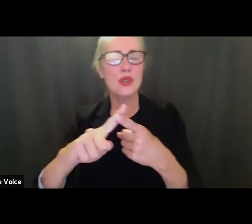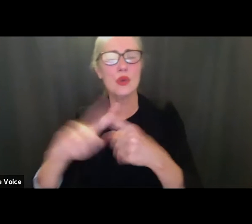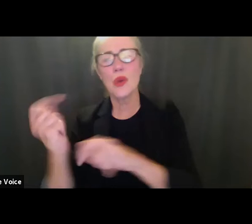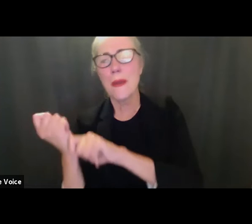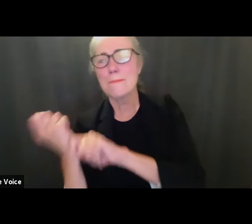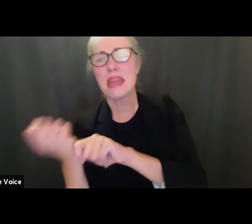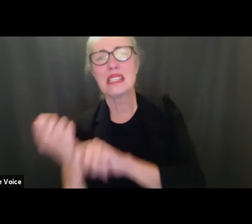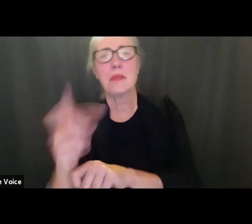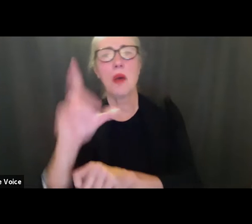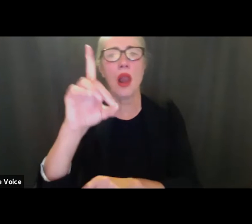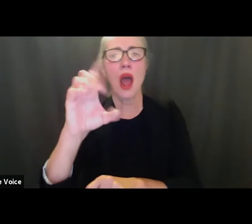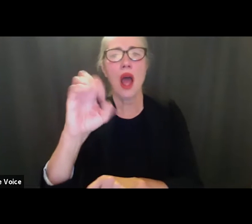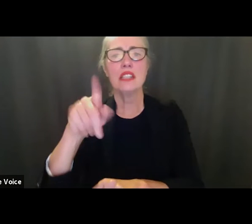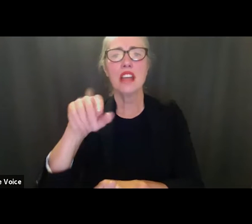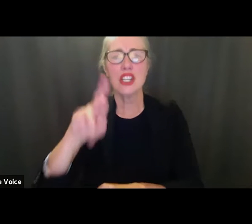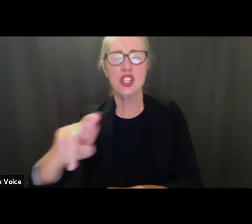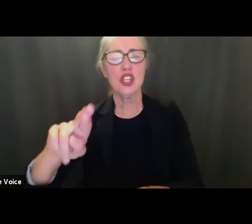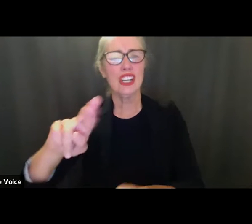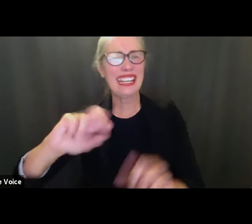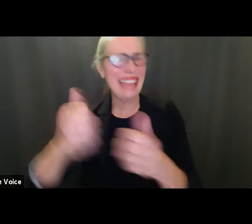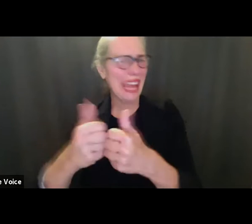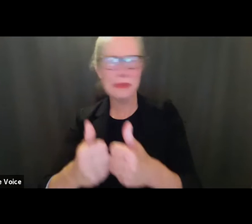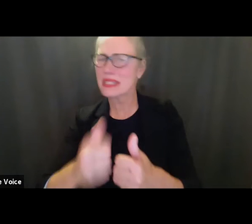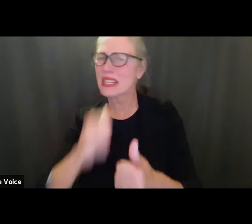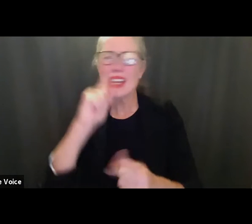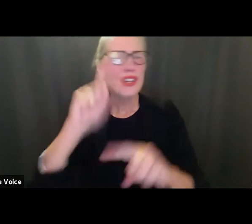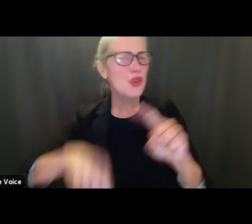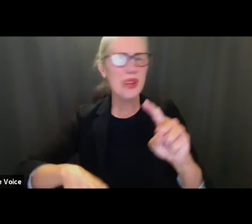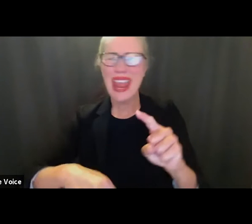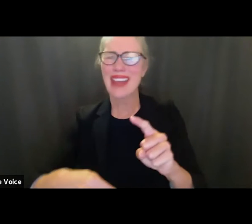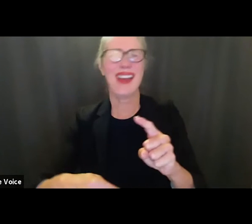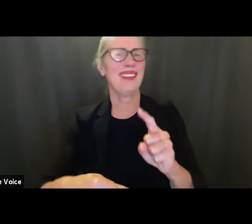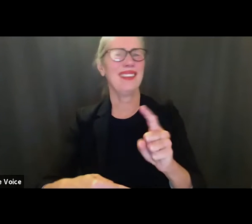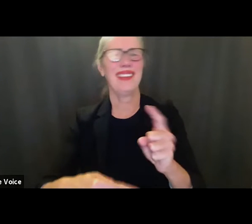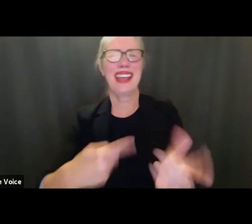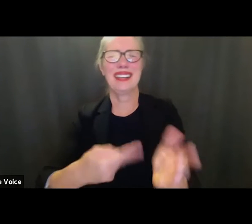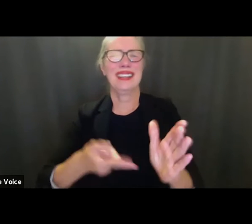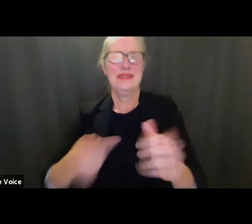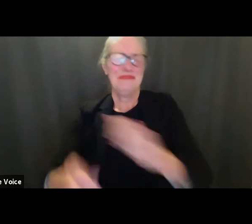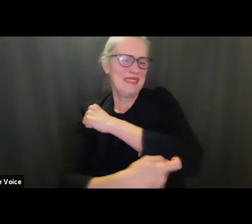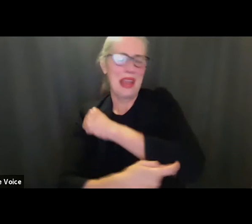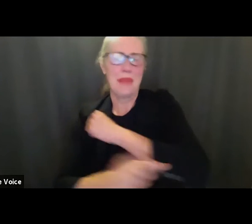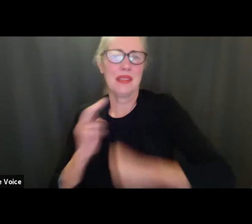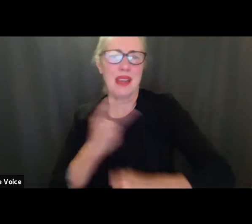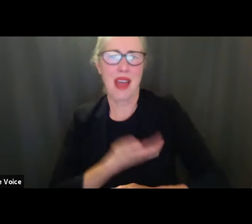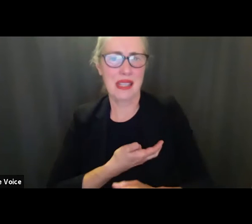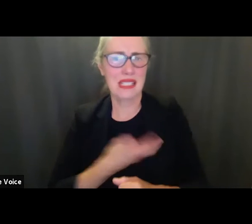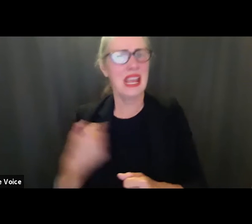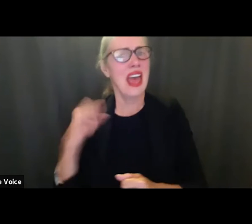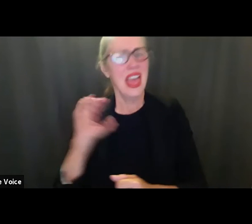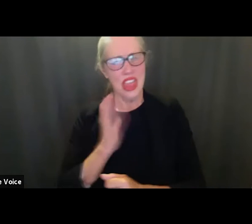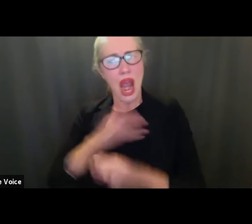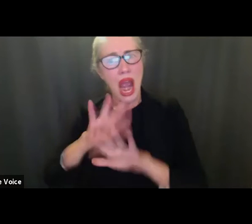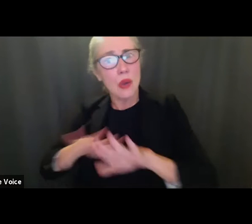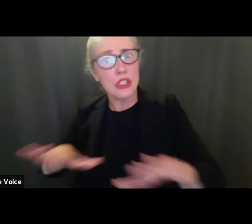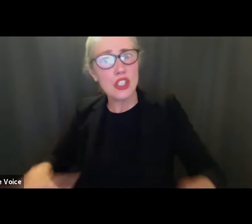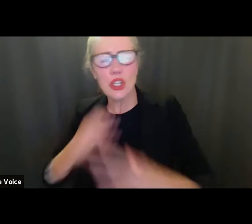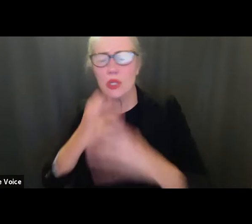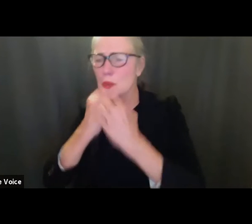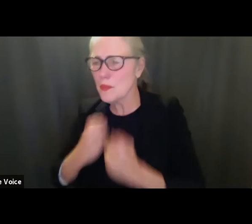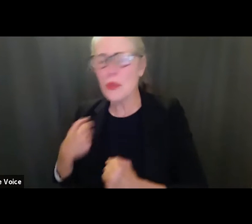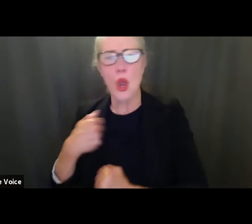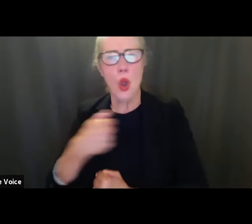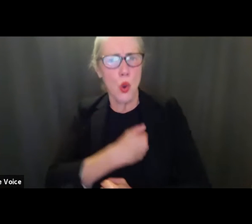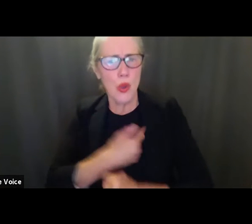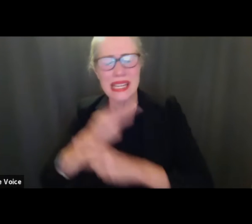nos regaló Dios y nosotros debemos de protegerlos de la maldad de este mundo.